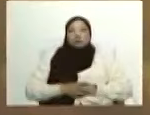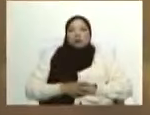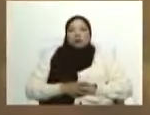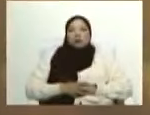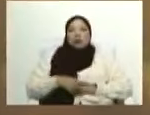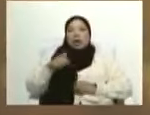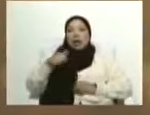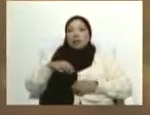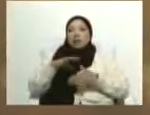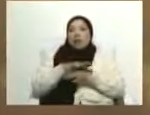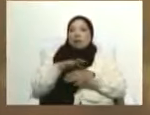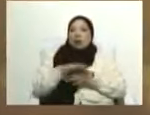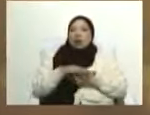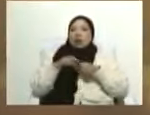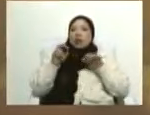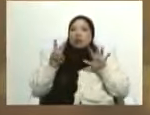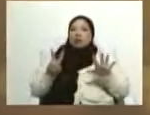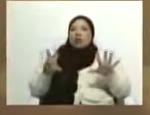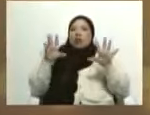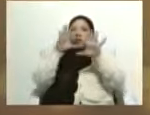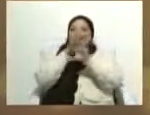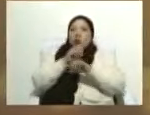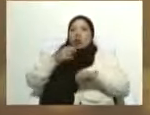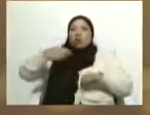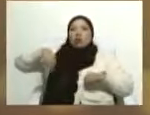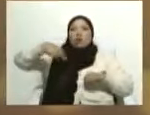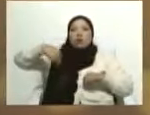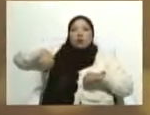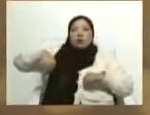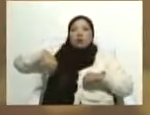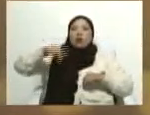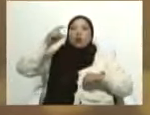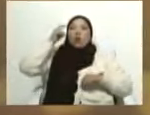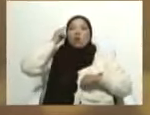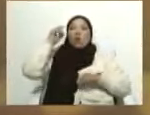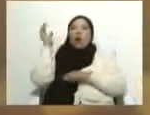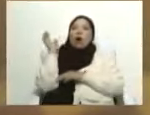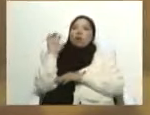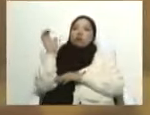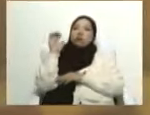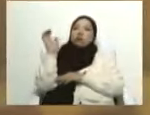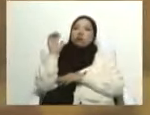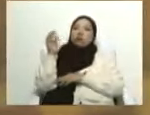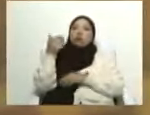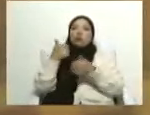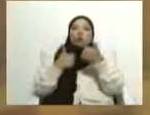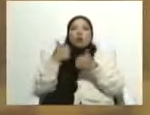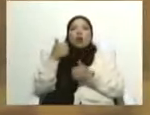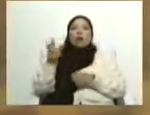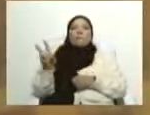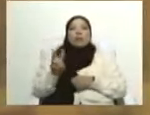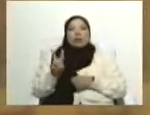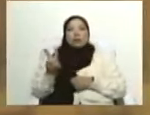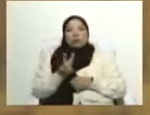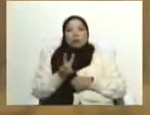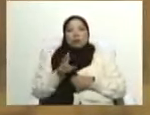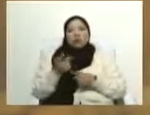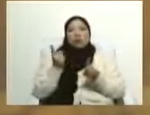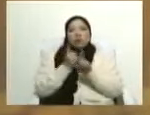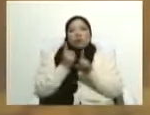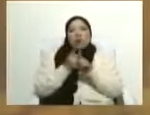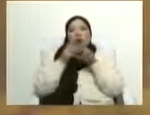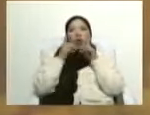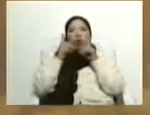Y este martes 7 de noviembre, la Corte Penal Internacional celebró una audiencia sobre el recurso de apelación de Venezuela contra la